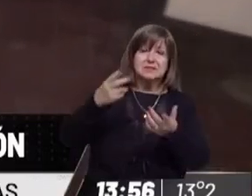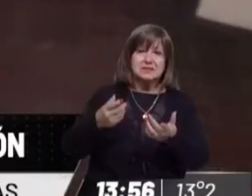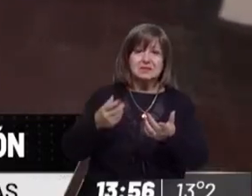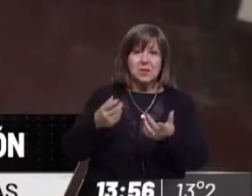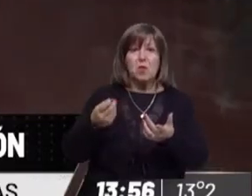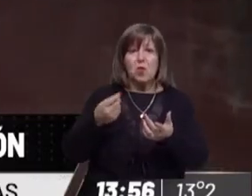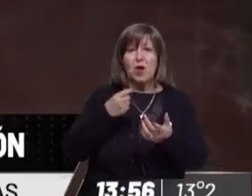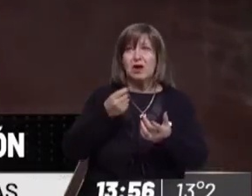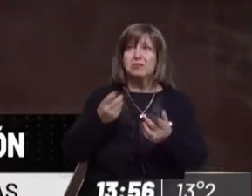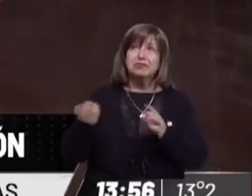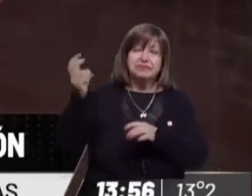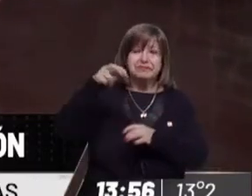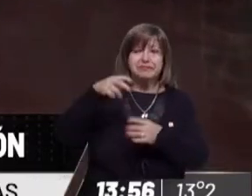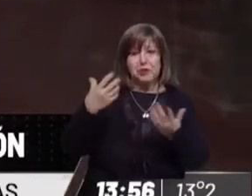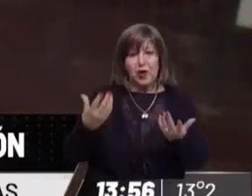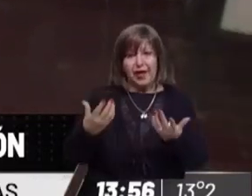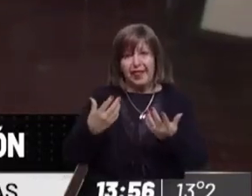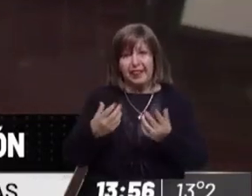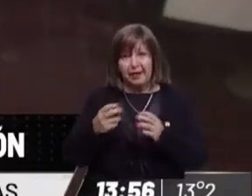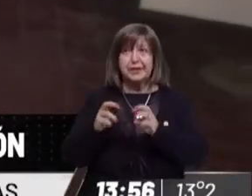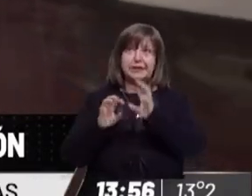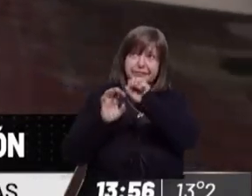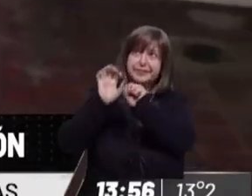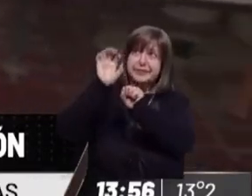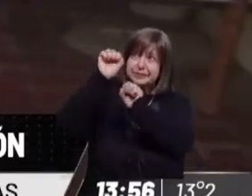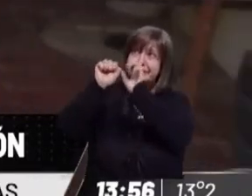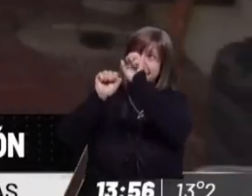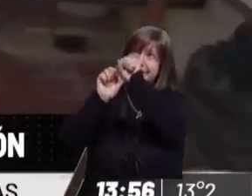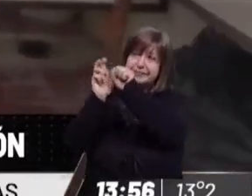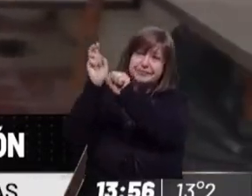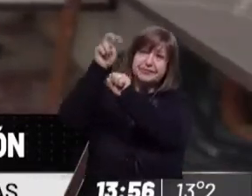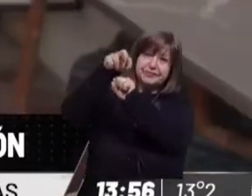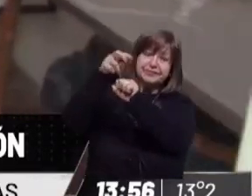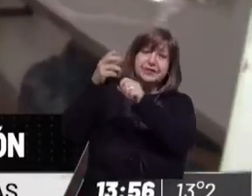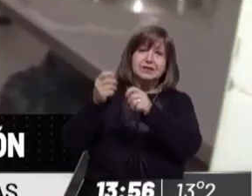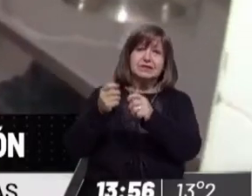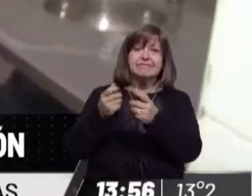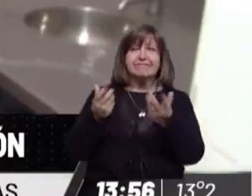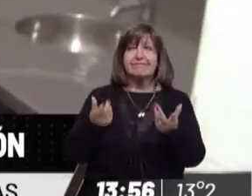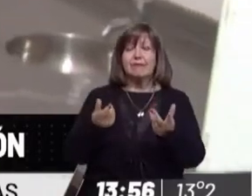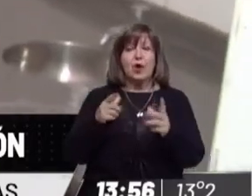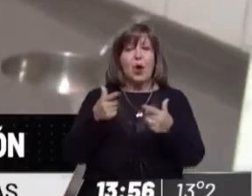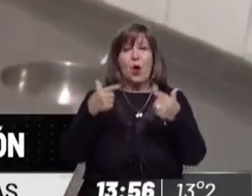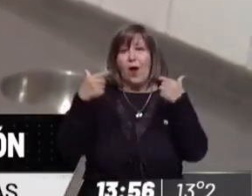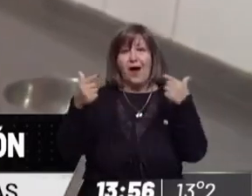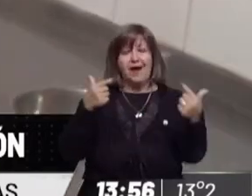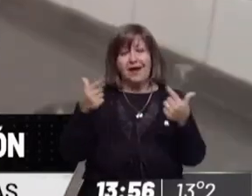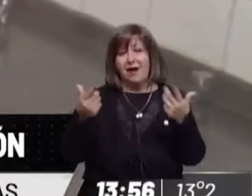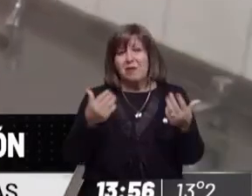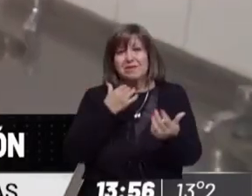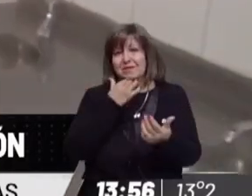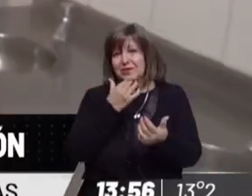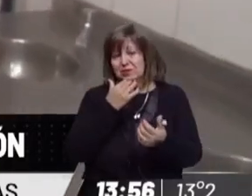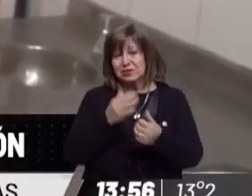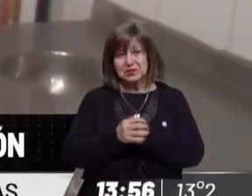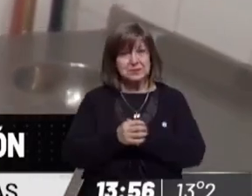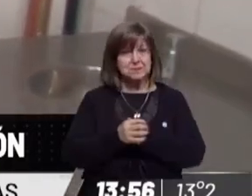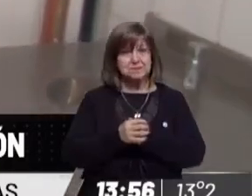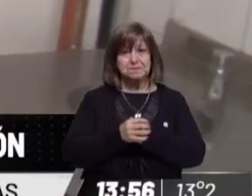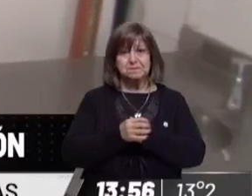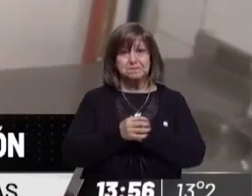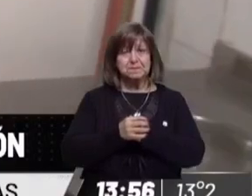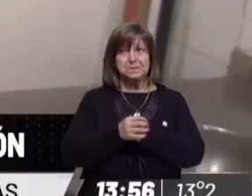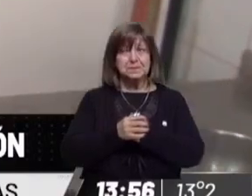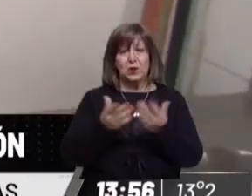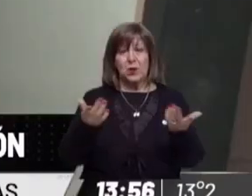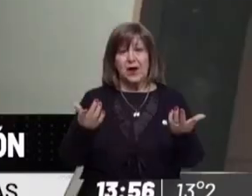quieren ingresar, bueno, lo van a hacer, por supuesto hay que treparse y demás, pero lo pueden hacer. Así que evidentemente ocurrió eso así, entraron por algunos de